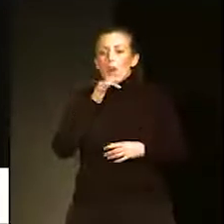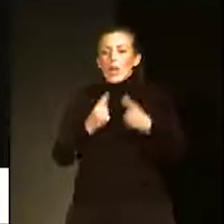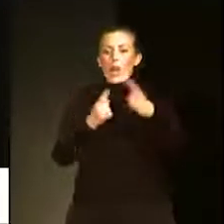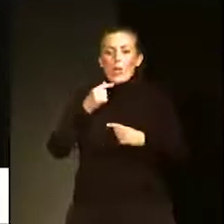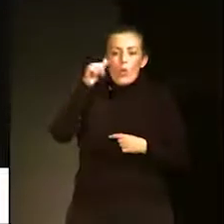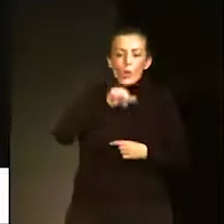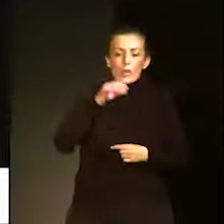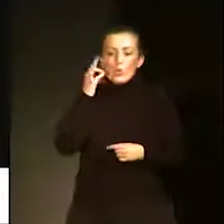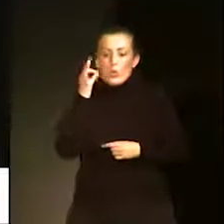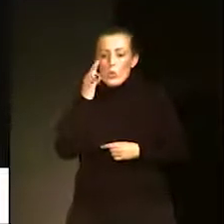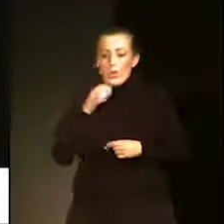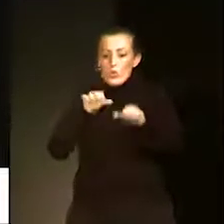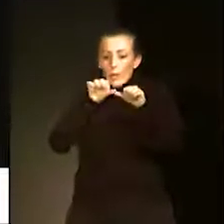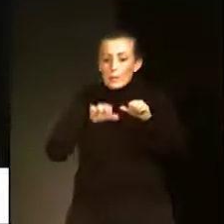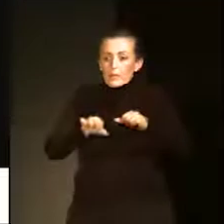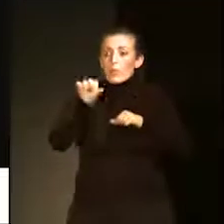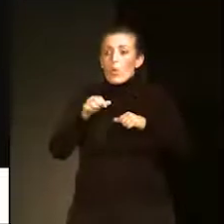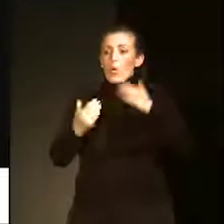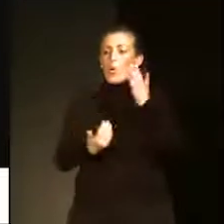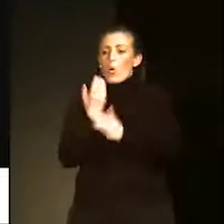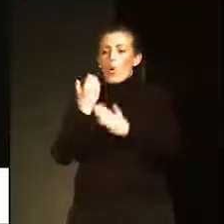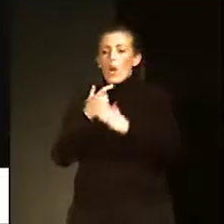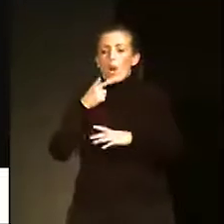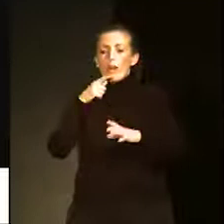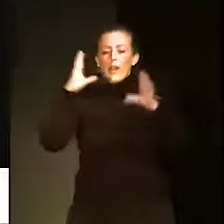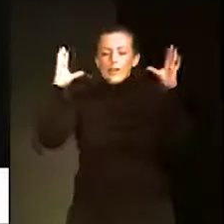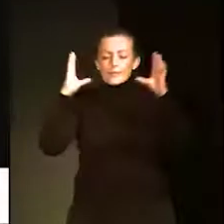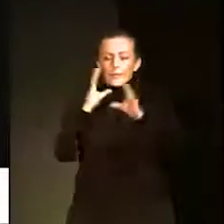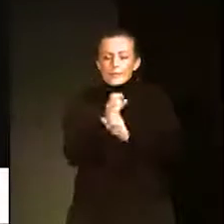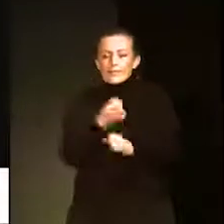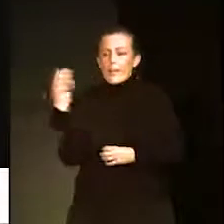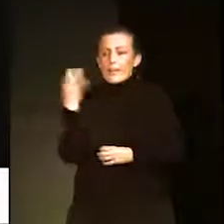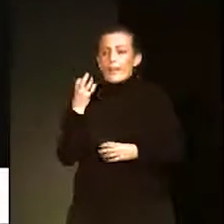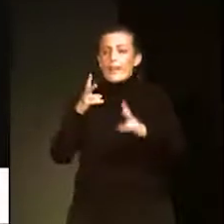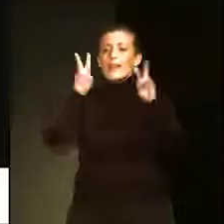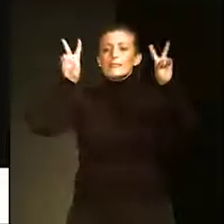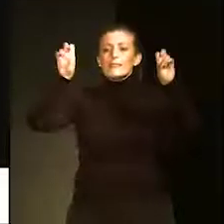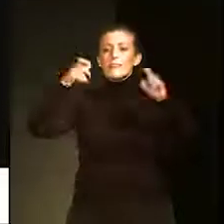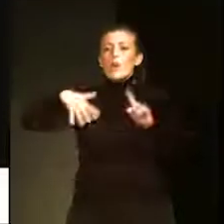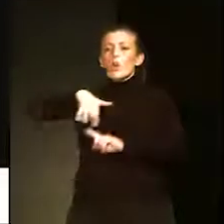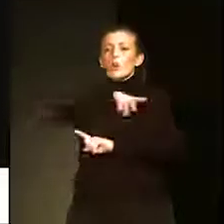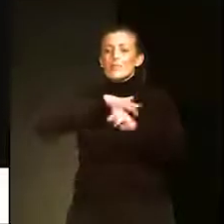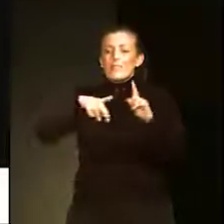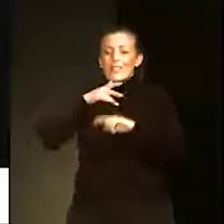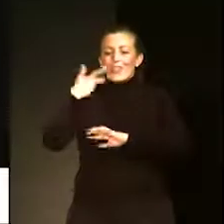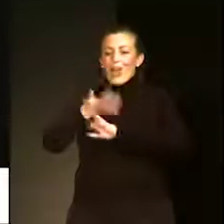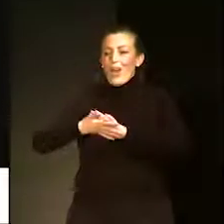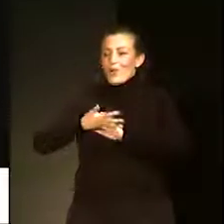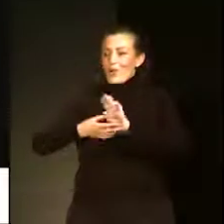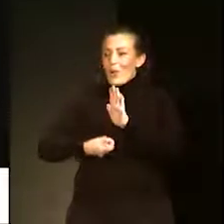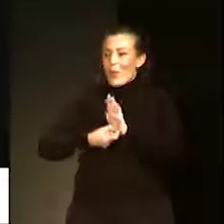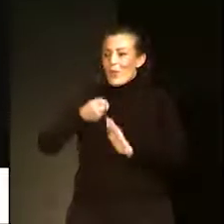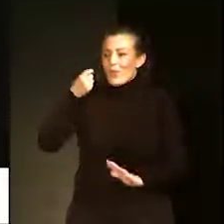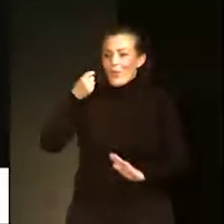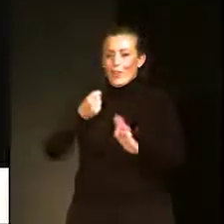hoy, estas jornadas van a poner el foco en lo que significa el contexto. Hablábamos de todas esas condiciones que